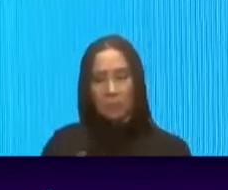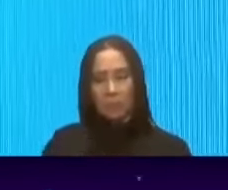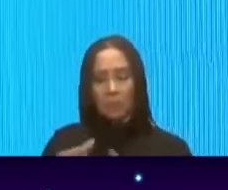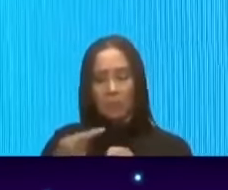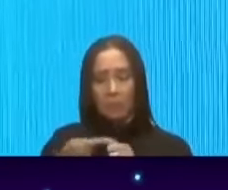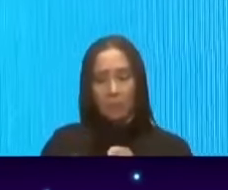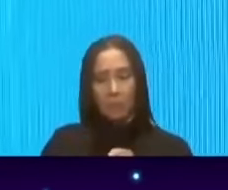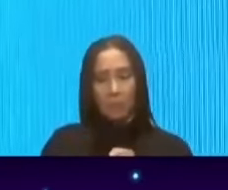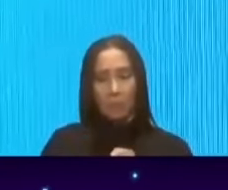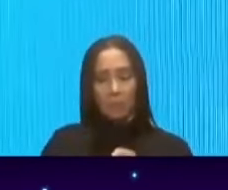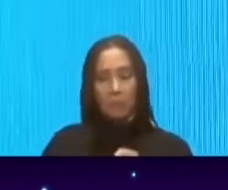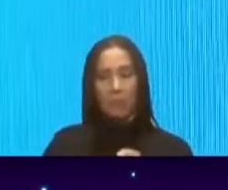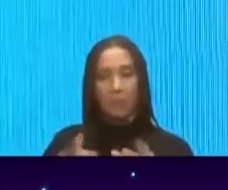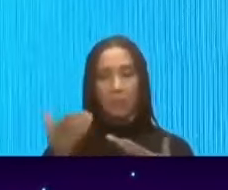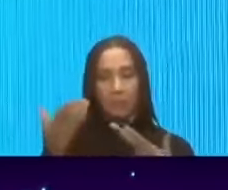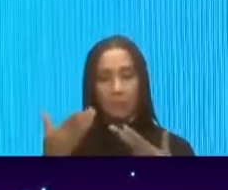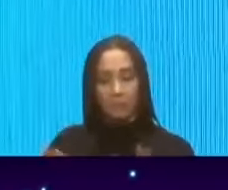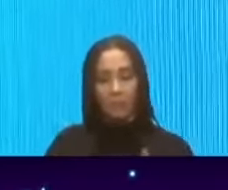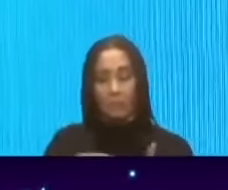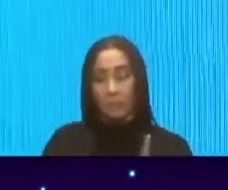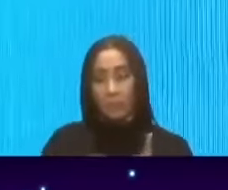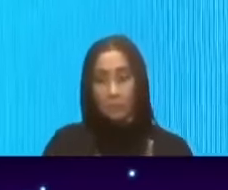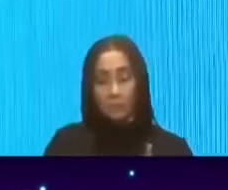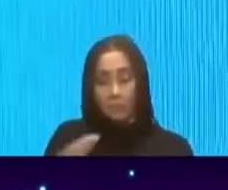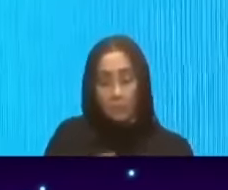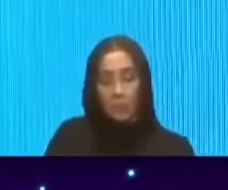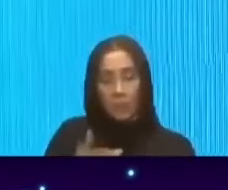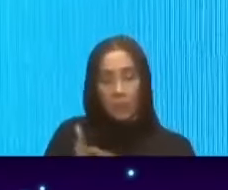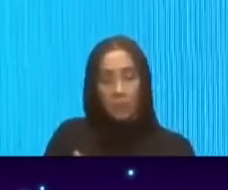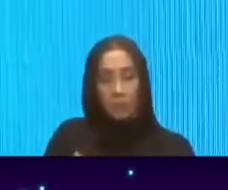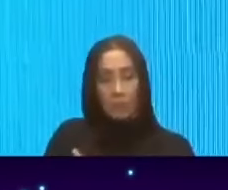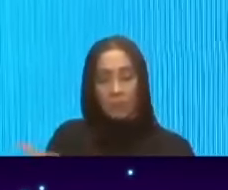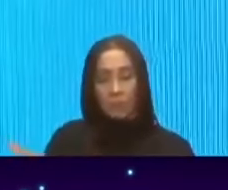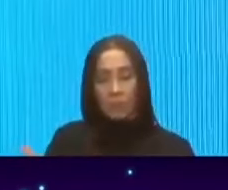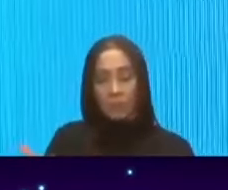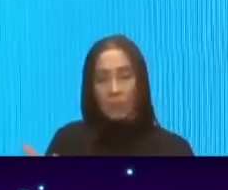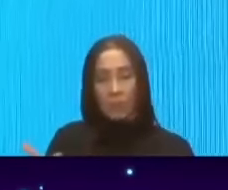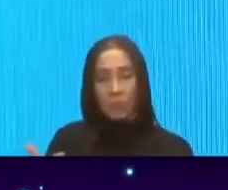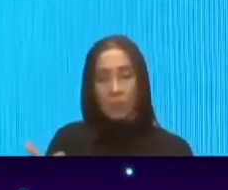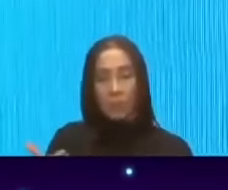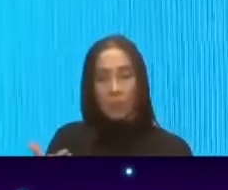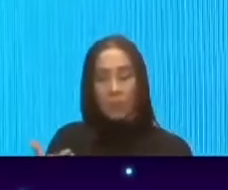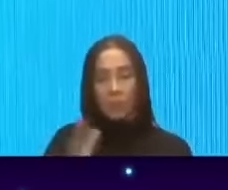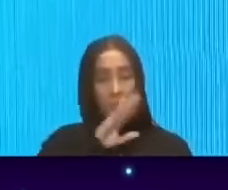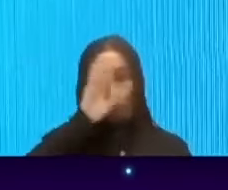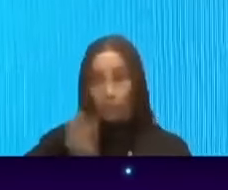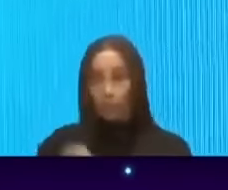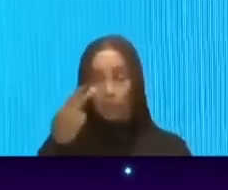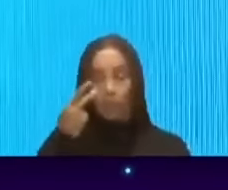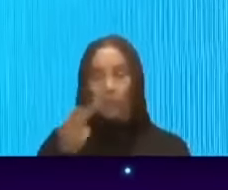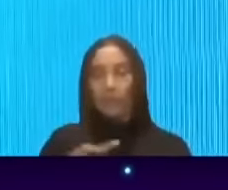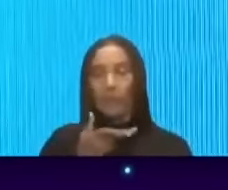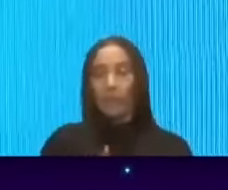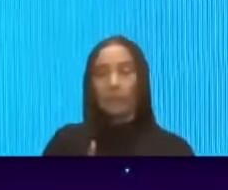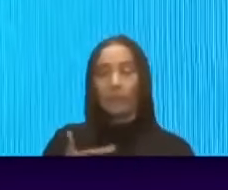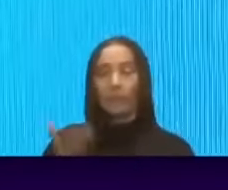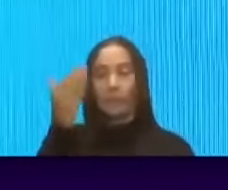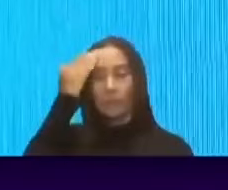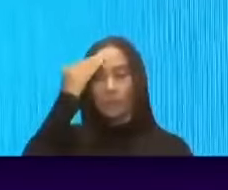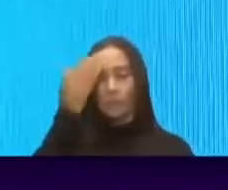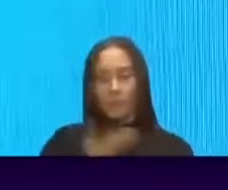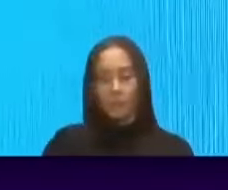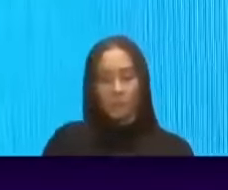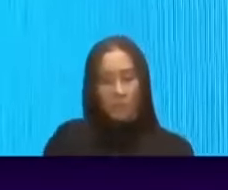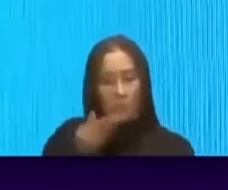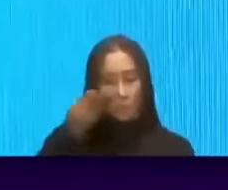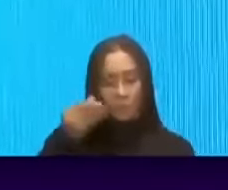Y se le va a otorgar la suma, es una suma sin precedente, porque ustedes saben que aquí tenemos una